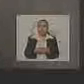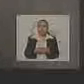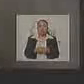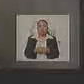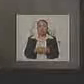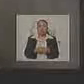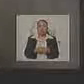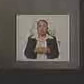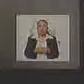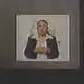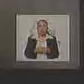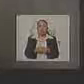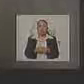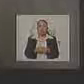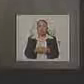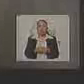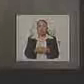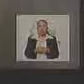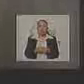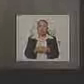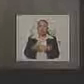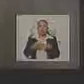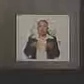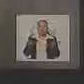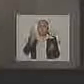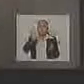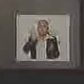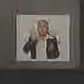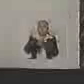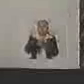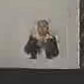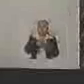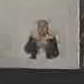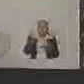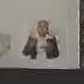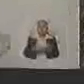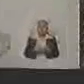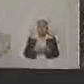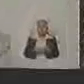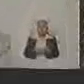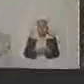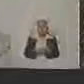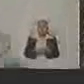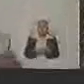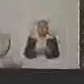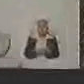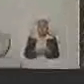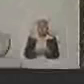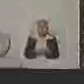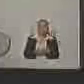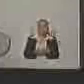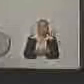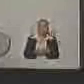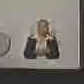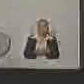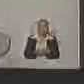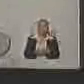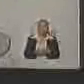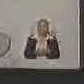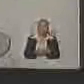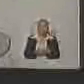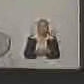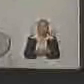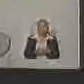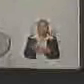Verde en este orden. Así es que, candidata, le damos la palabra. Muchas gracias. Hablando de desarrollo social, me